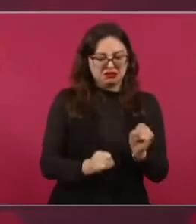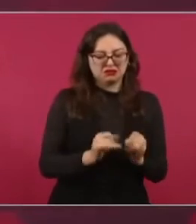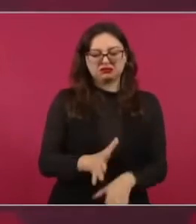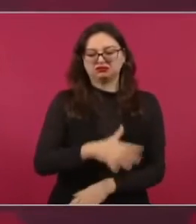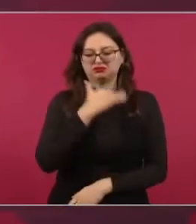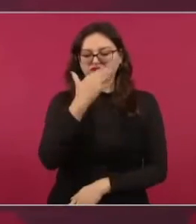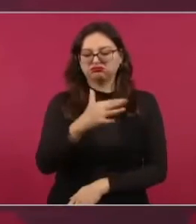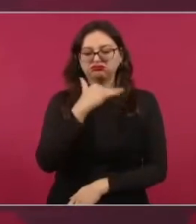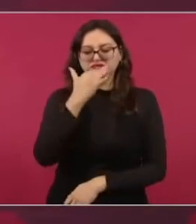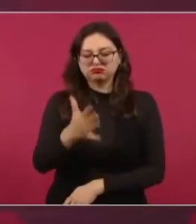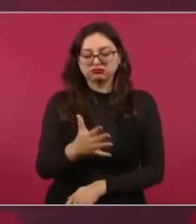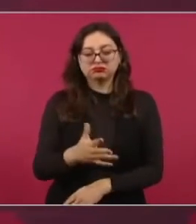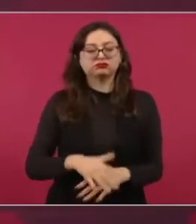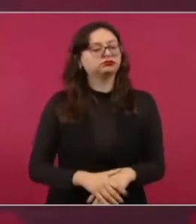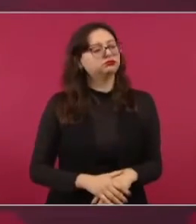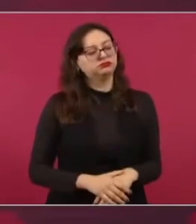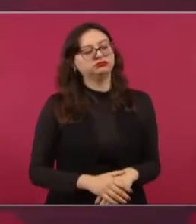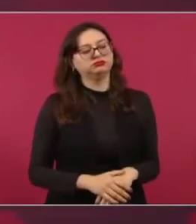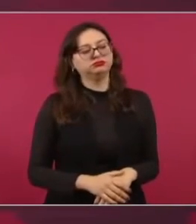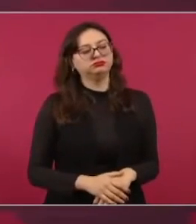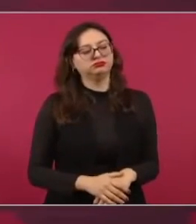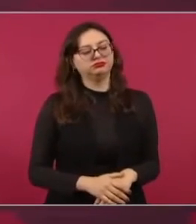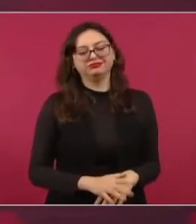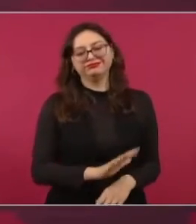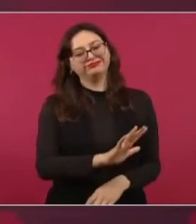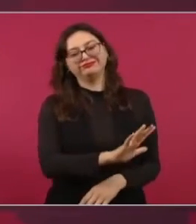¿qué es lo que hay que hacer?